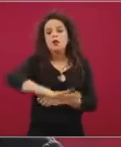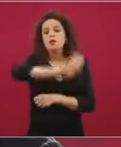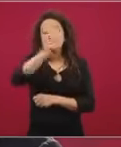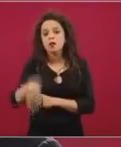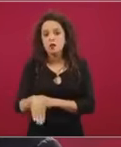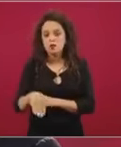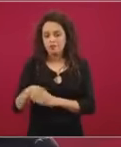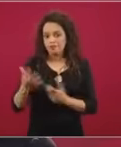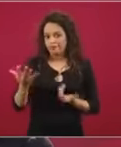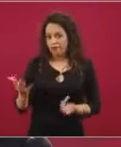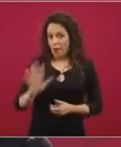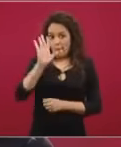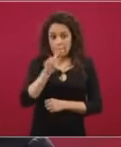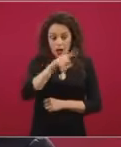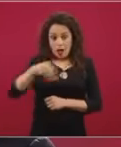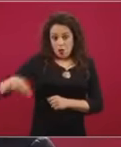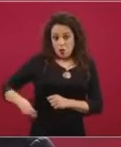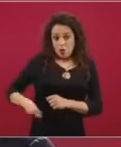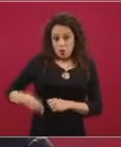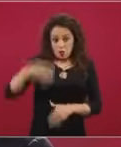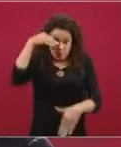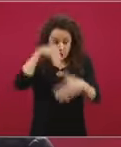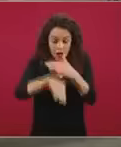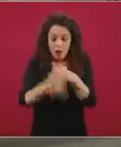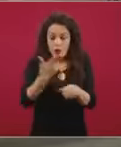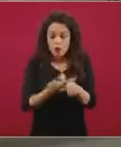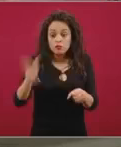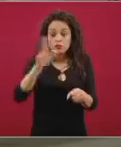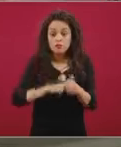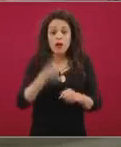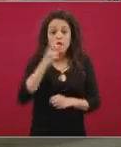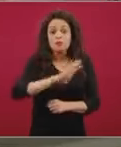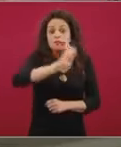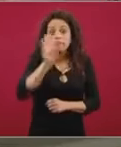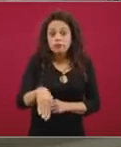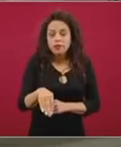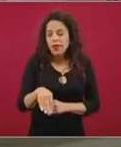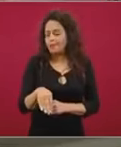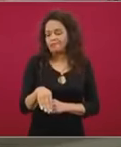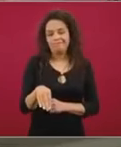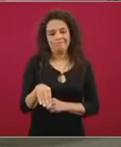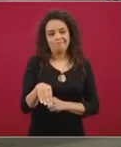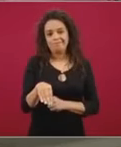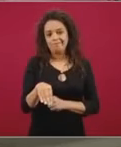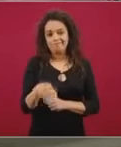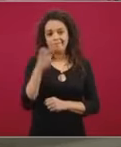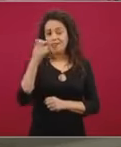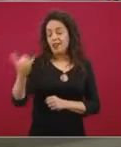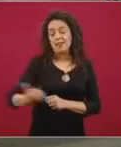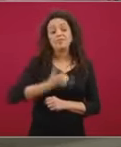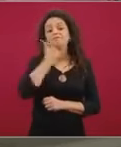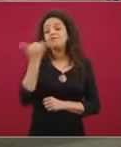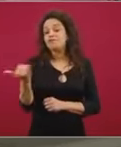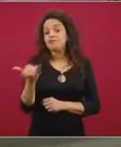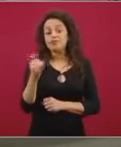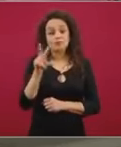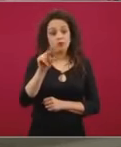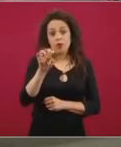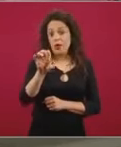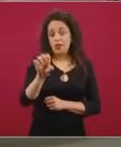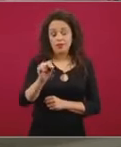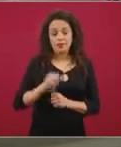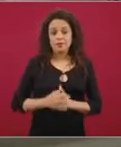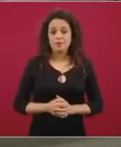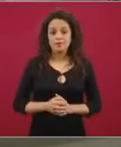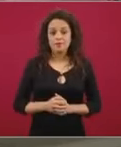fuera el hecho de haber sido hospitalizada lo que le causó la muerte, cuando no es así. El problema